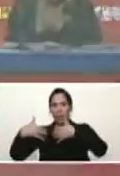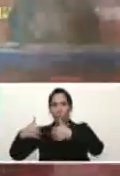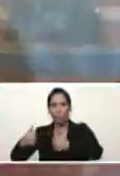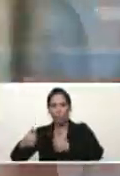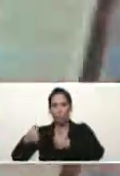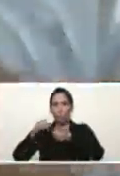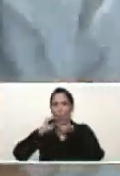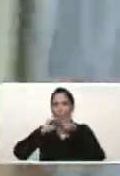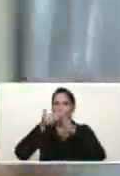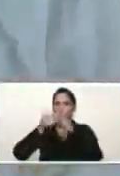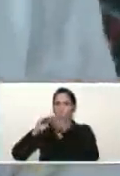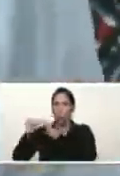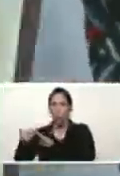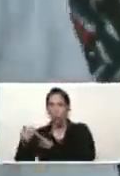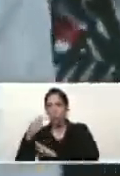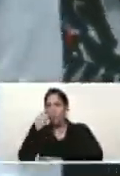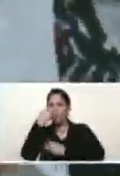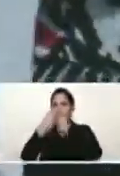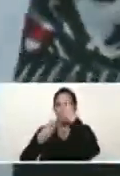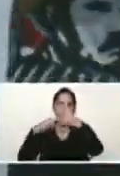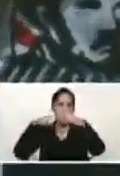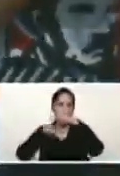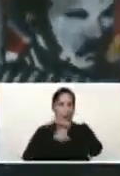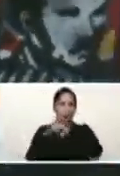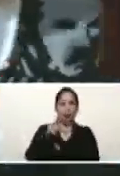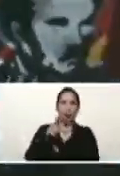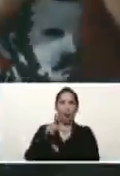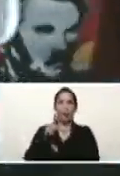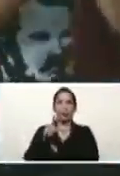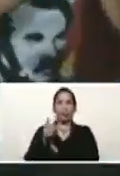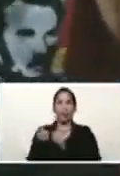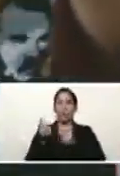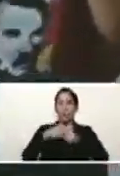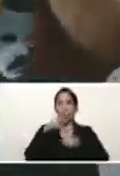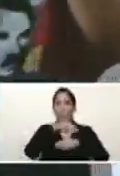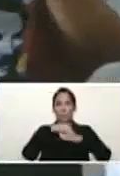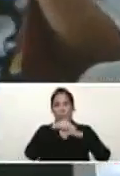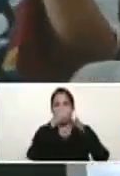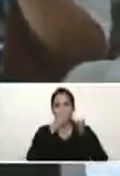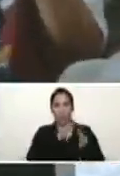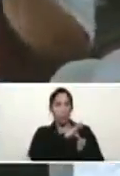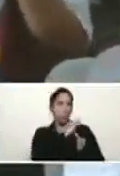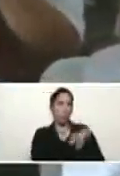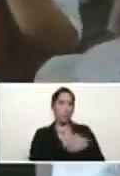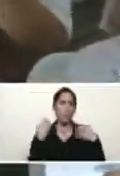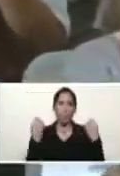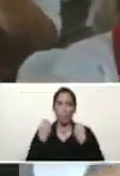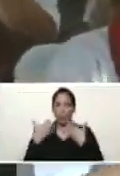las comunidades, en los barrios, a través del Ministerio del Poder Popular para la Salud.